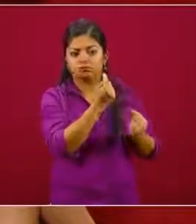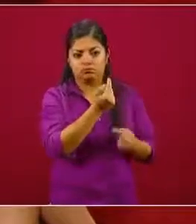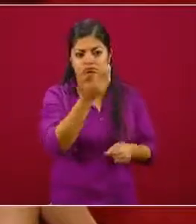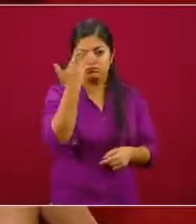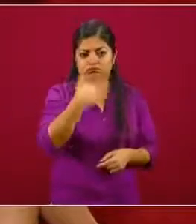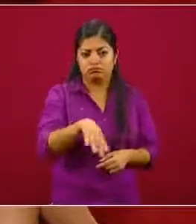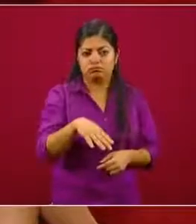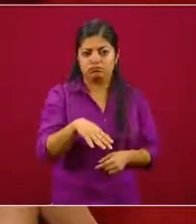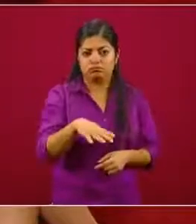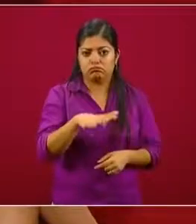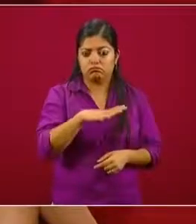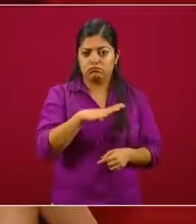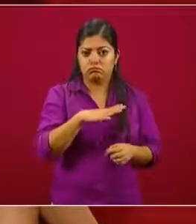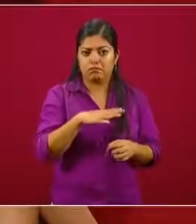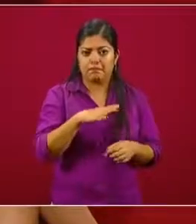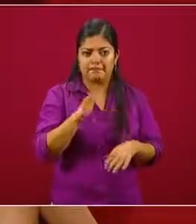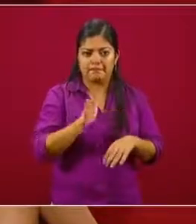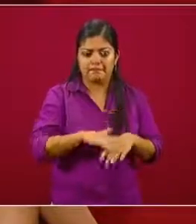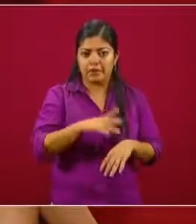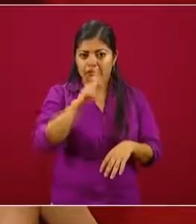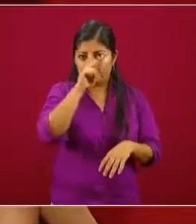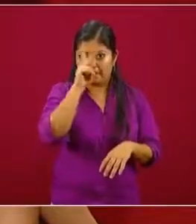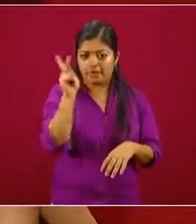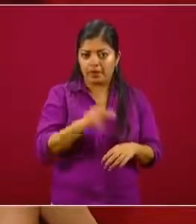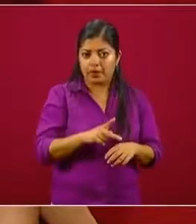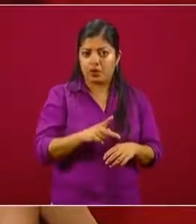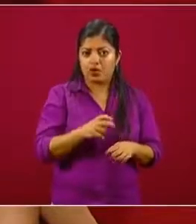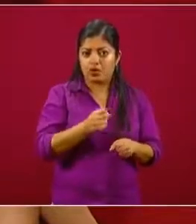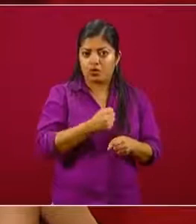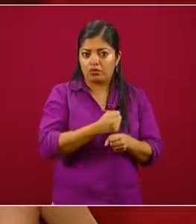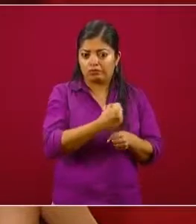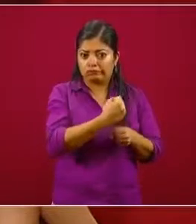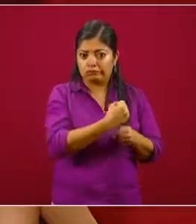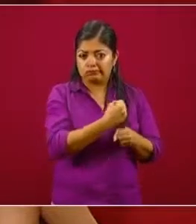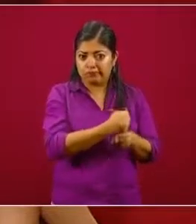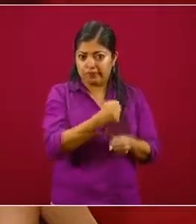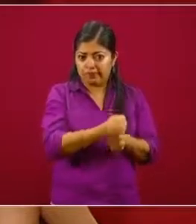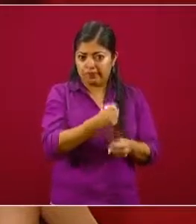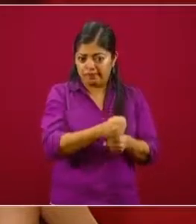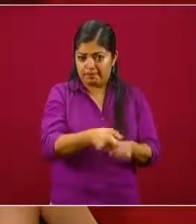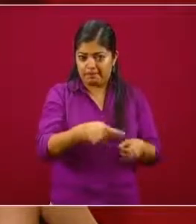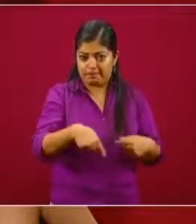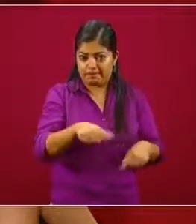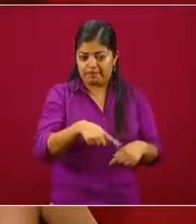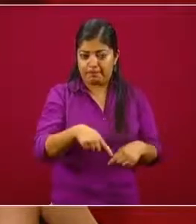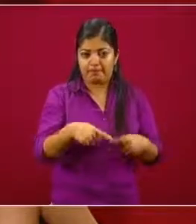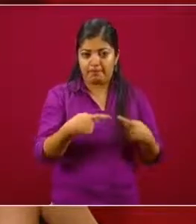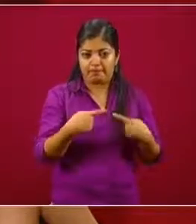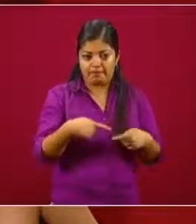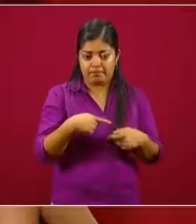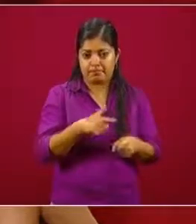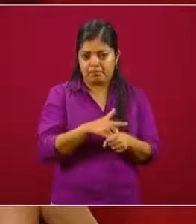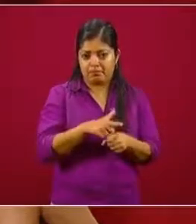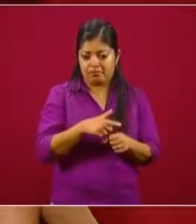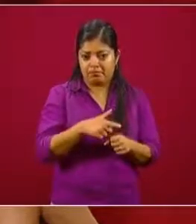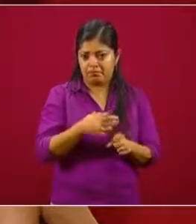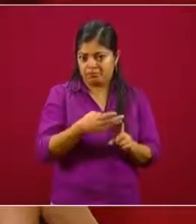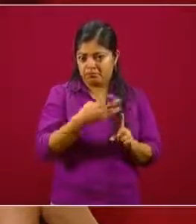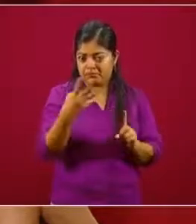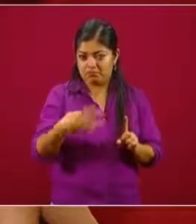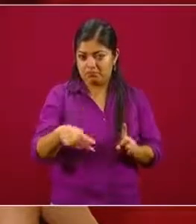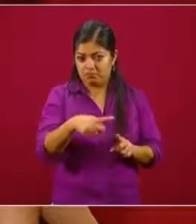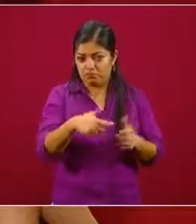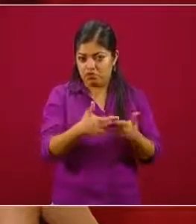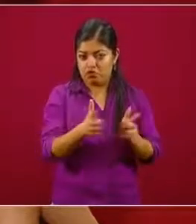algún tipo de aumento de violencia, no sé, física. Y en días pasados, nuestros